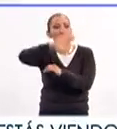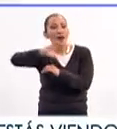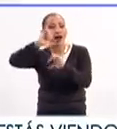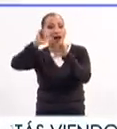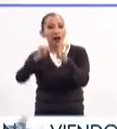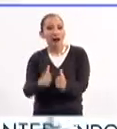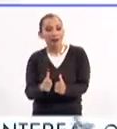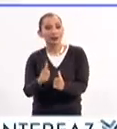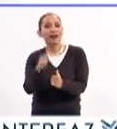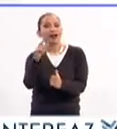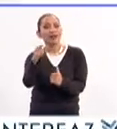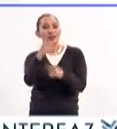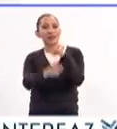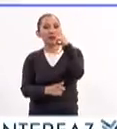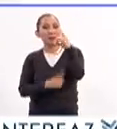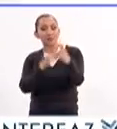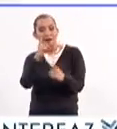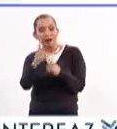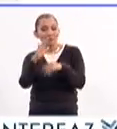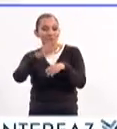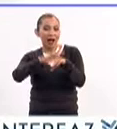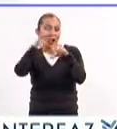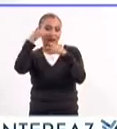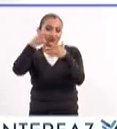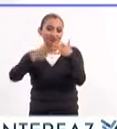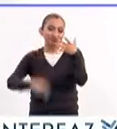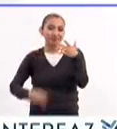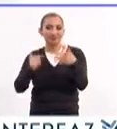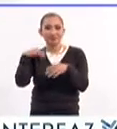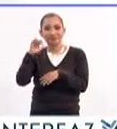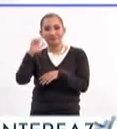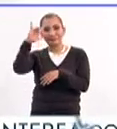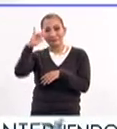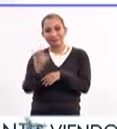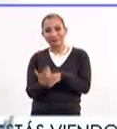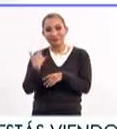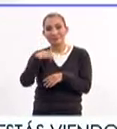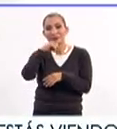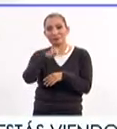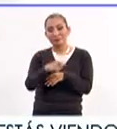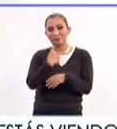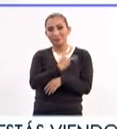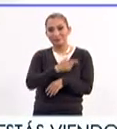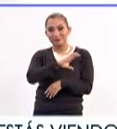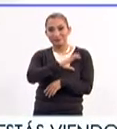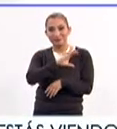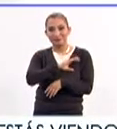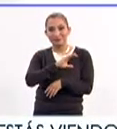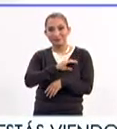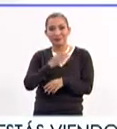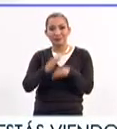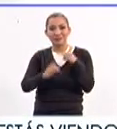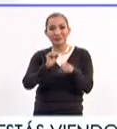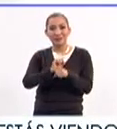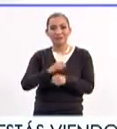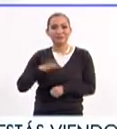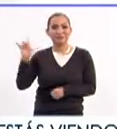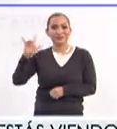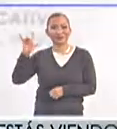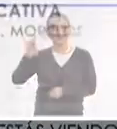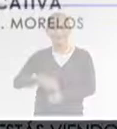el arte, el deporte y mucho más. Me despido de Griselda Yebra también con mucho cariño. Buen fin de semana.